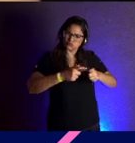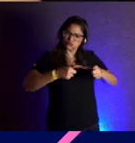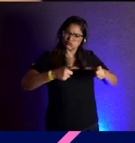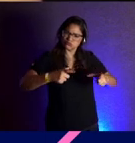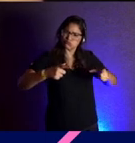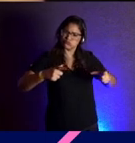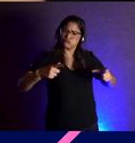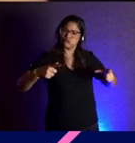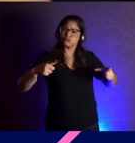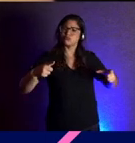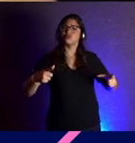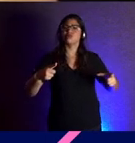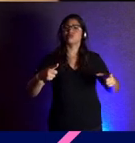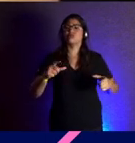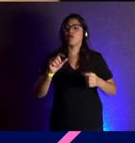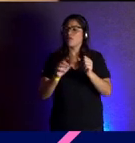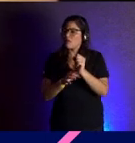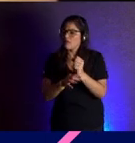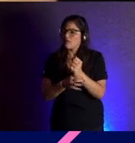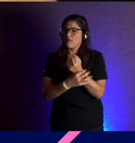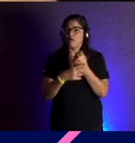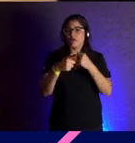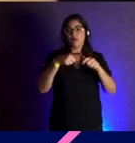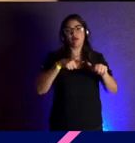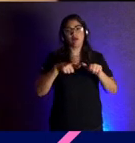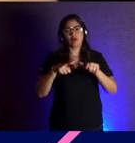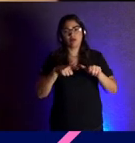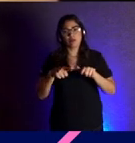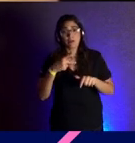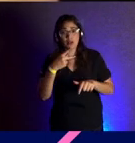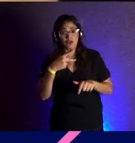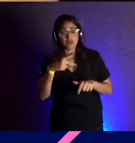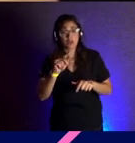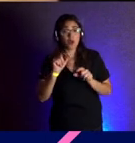trabajo sea más leído cuando publiques. Es positivo.